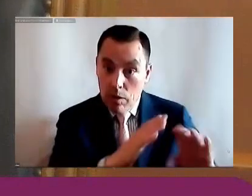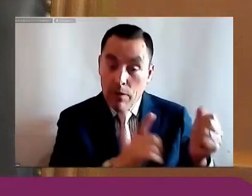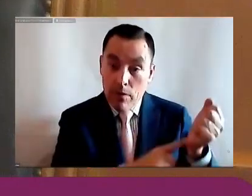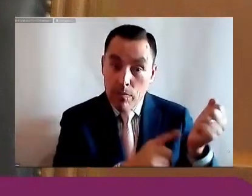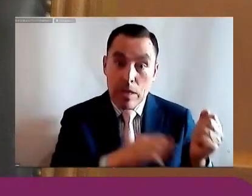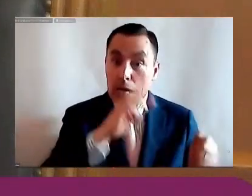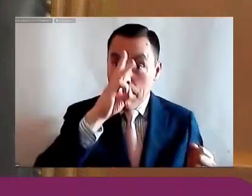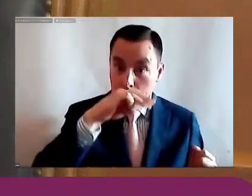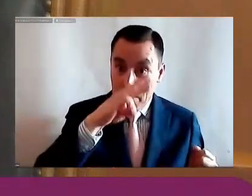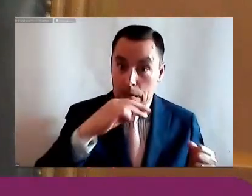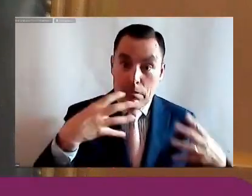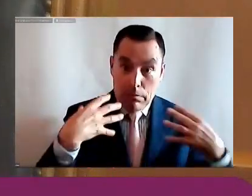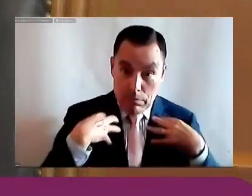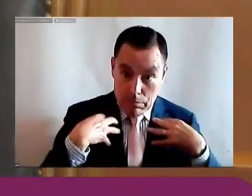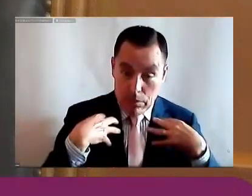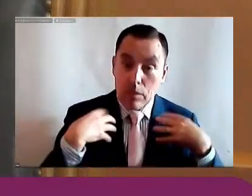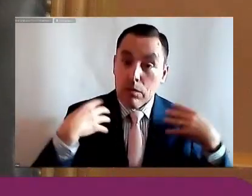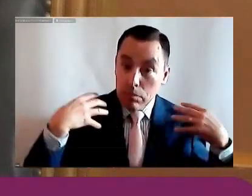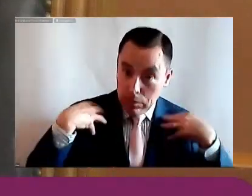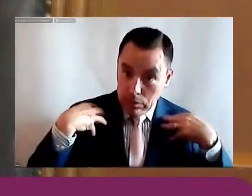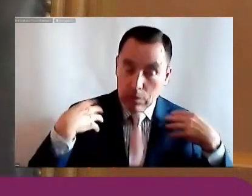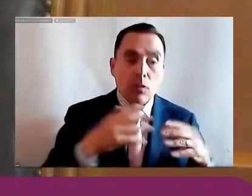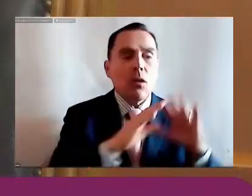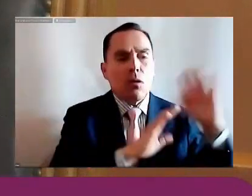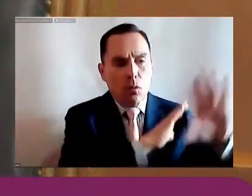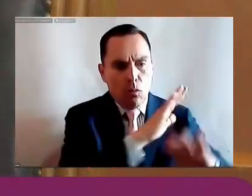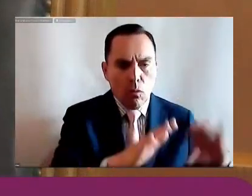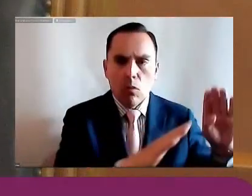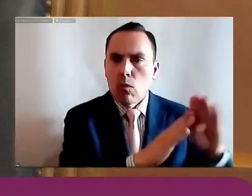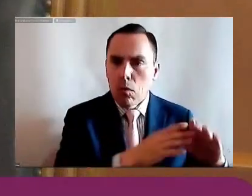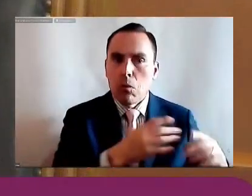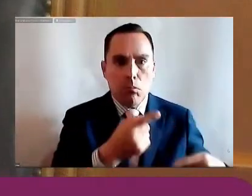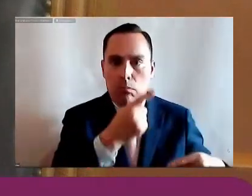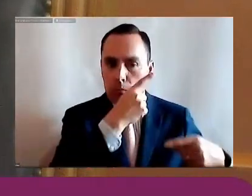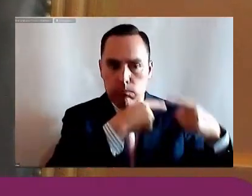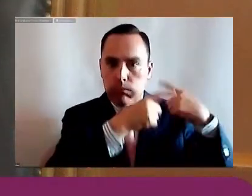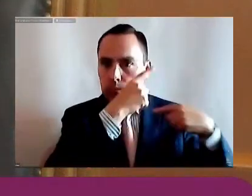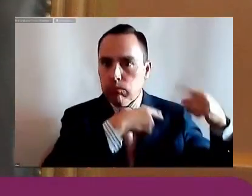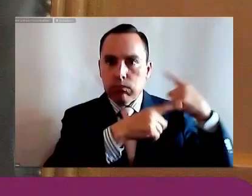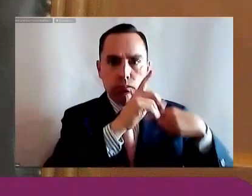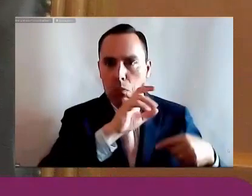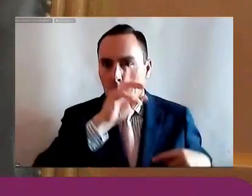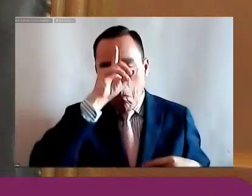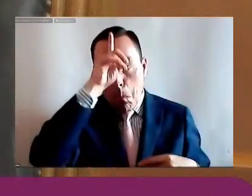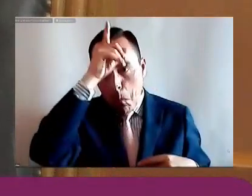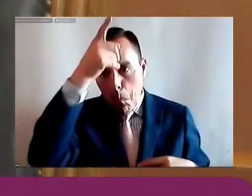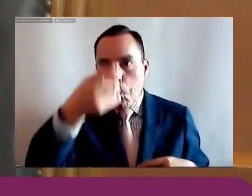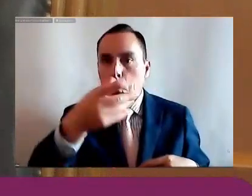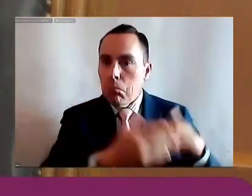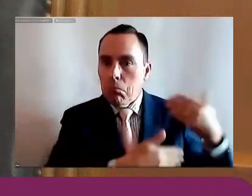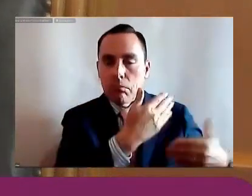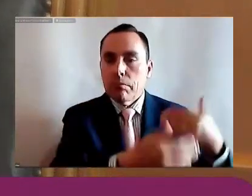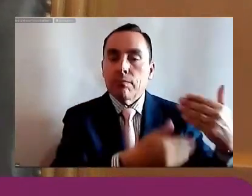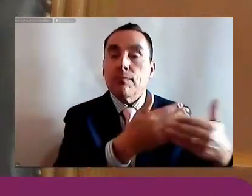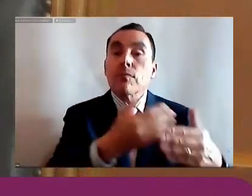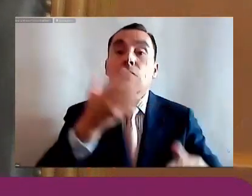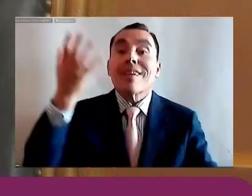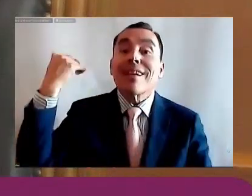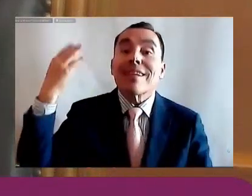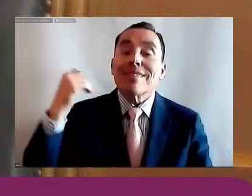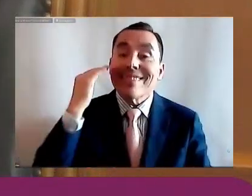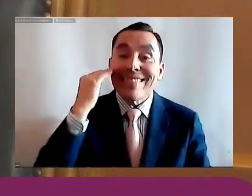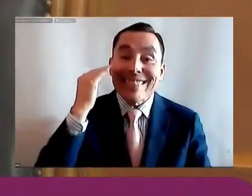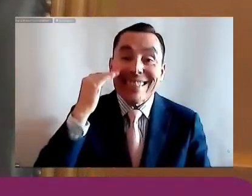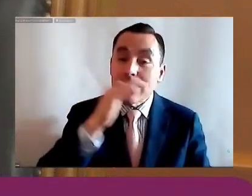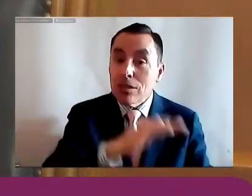Sergio, es como se ha dado en un momento de la historia, porque porque antes los niños no vivían